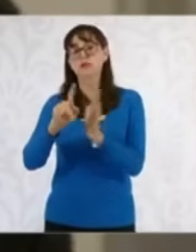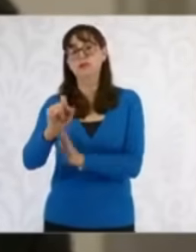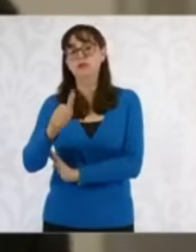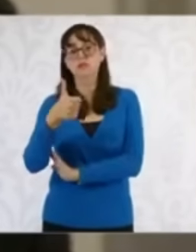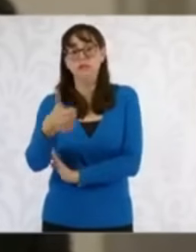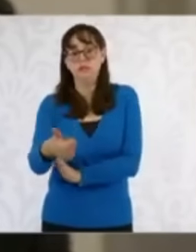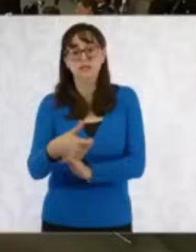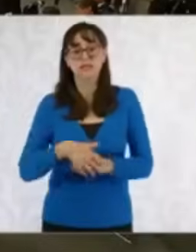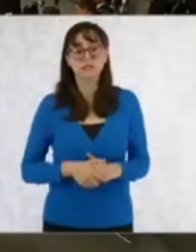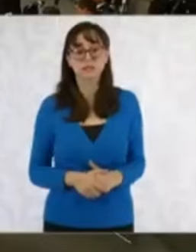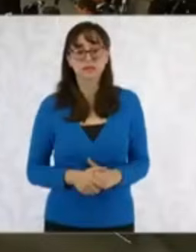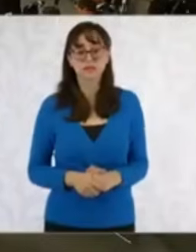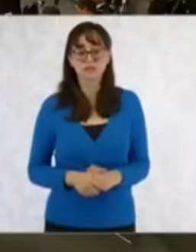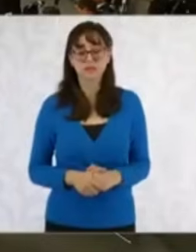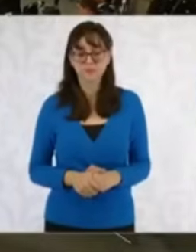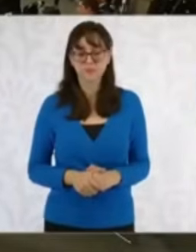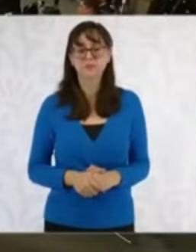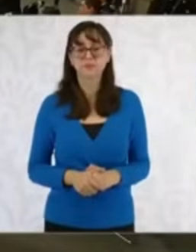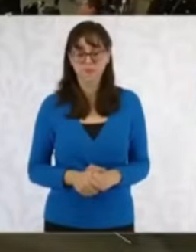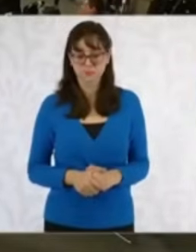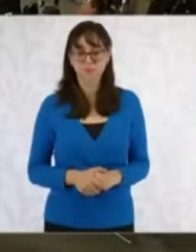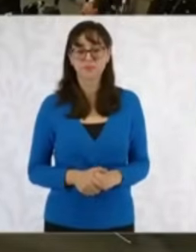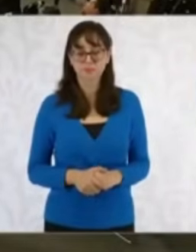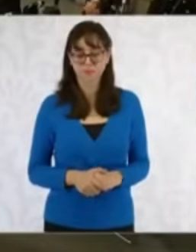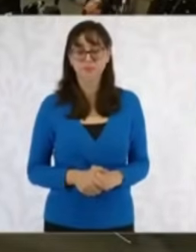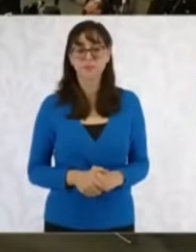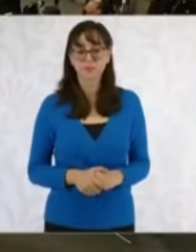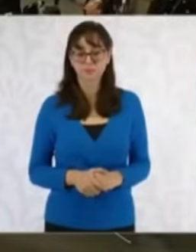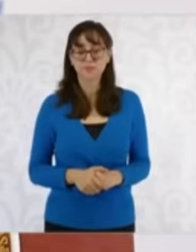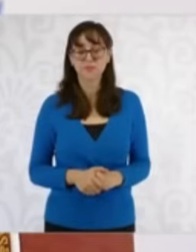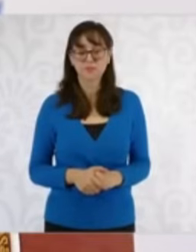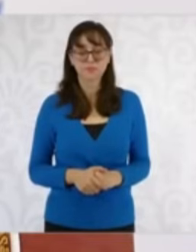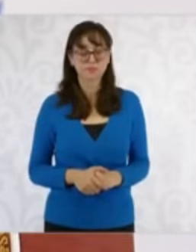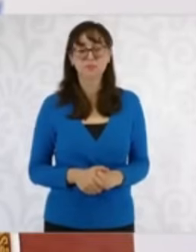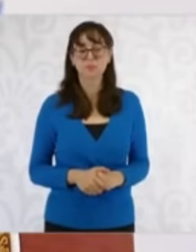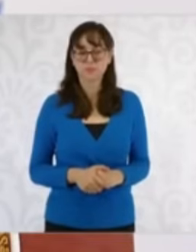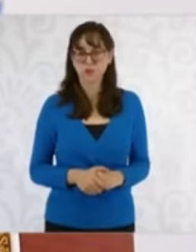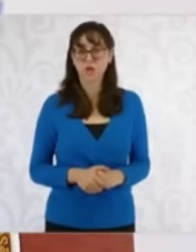plazo. Sí, es un trabajo conjunto. Esa cifra